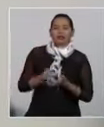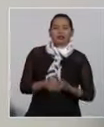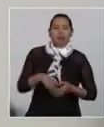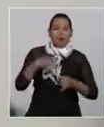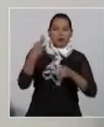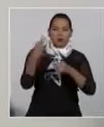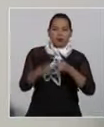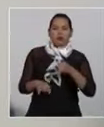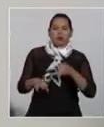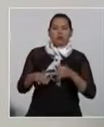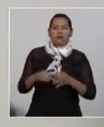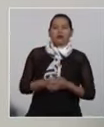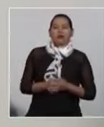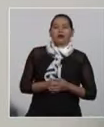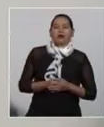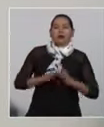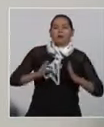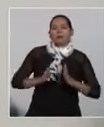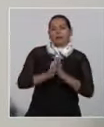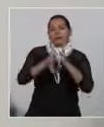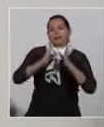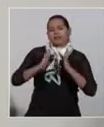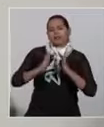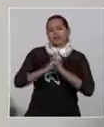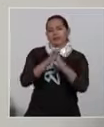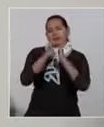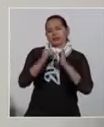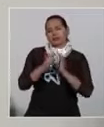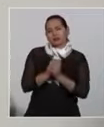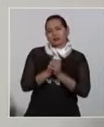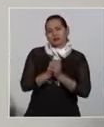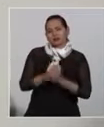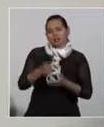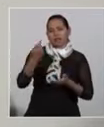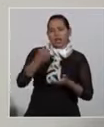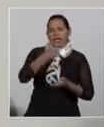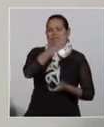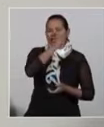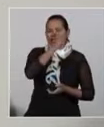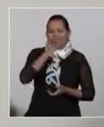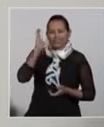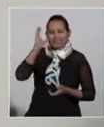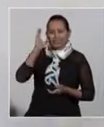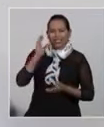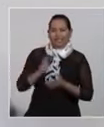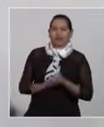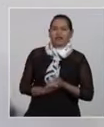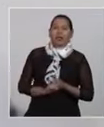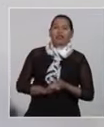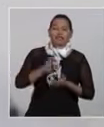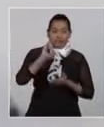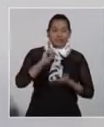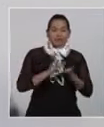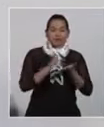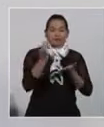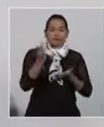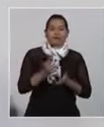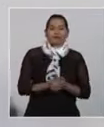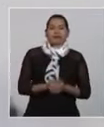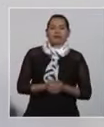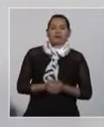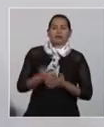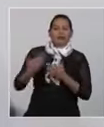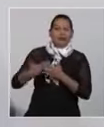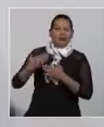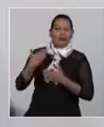este bloque tendría su participación el candidato del Partido Verde, Michel Chaín. Desea su minuto. Carlos, muchísimas gracias. En el bloque anterior, Luis